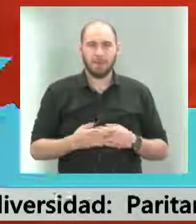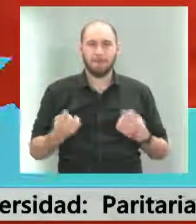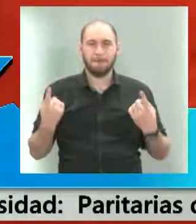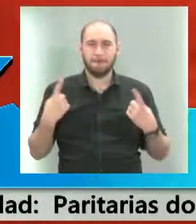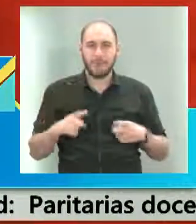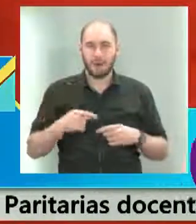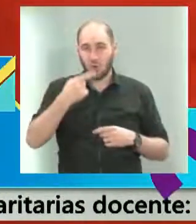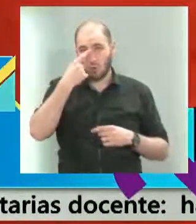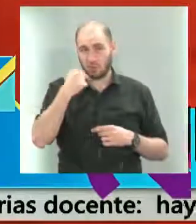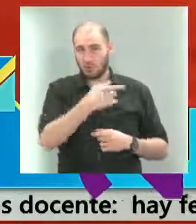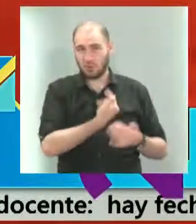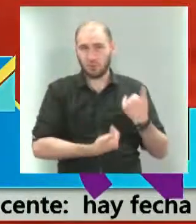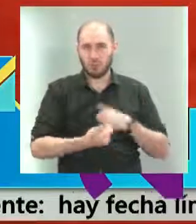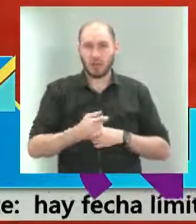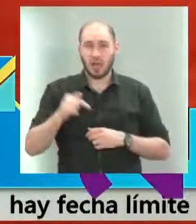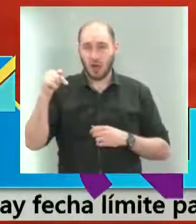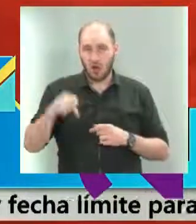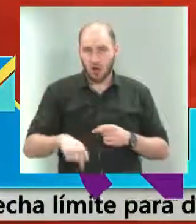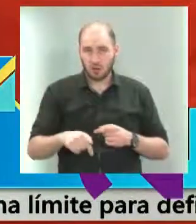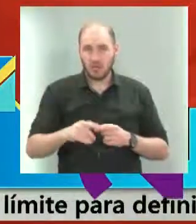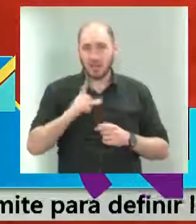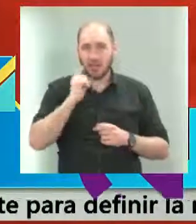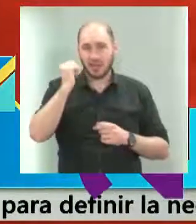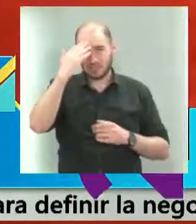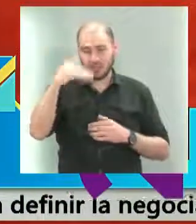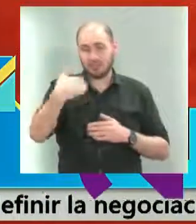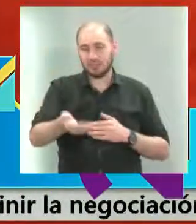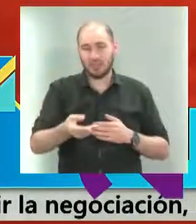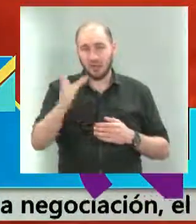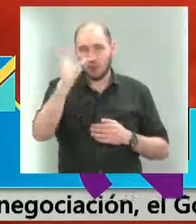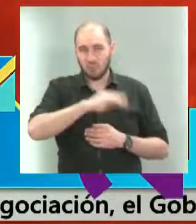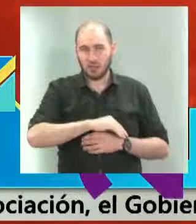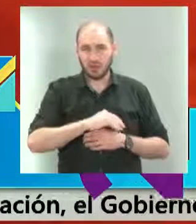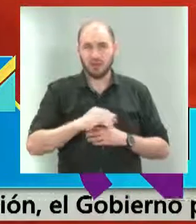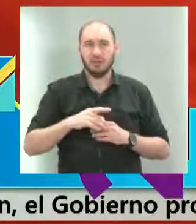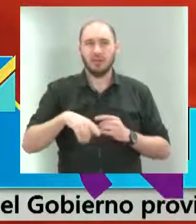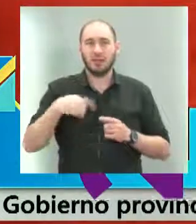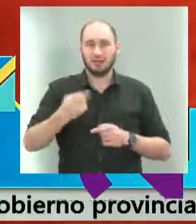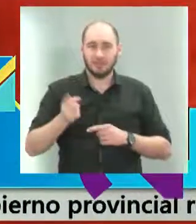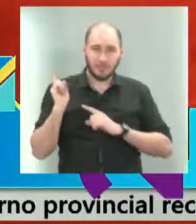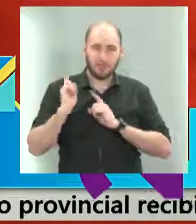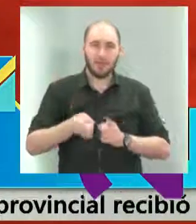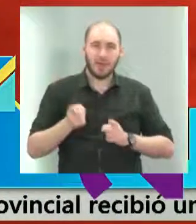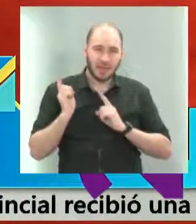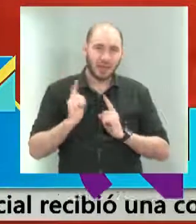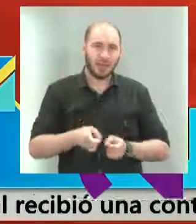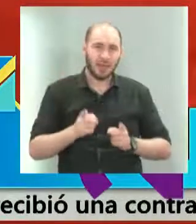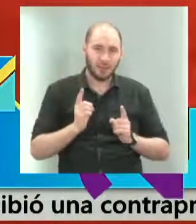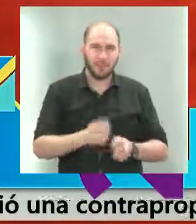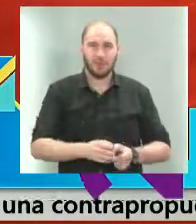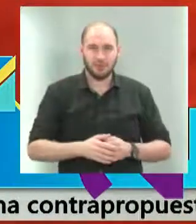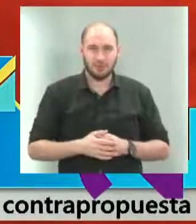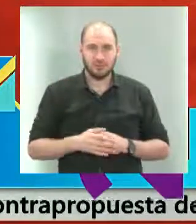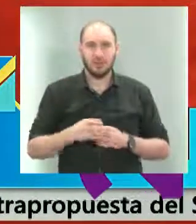en lo último que dice Federico, esto pasa hoy, dentro de 15 días nos olvidamos, y así ha venido desde hace mucho tiempo